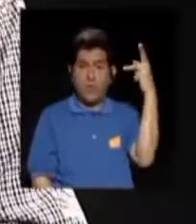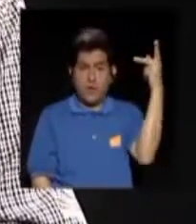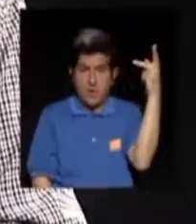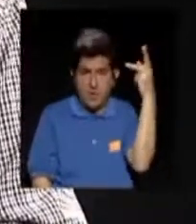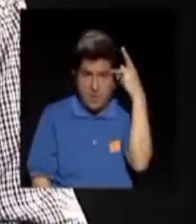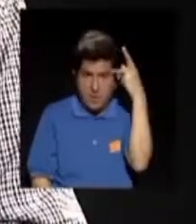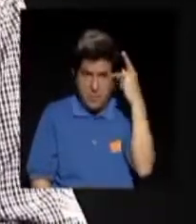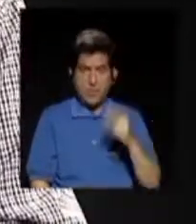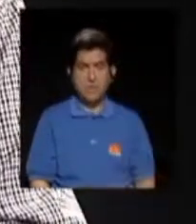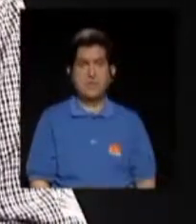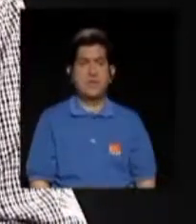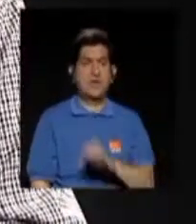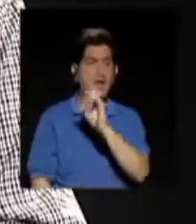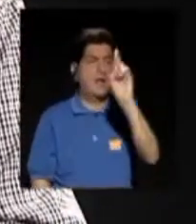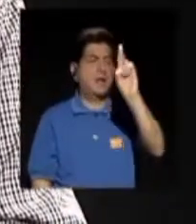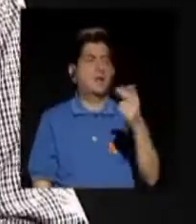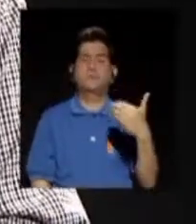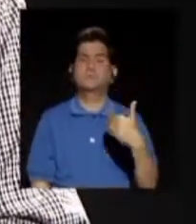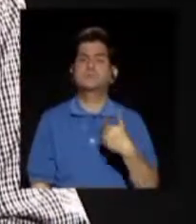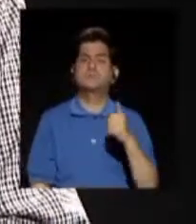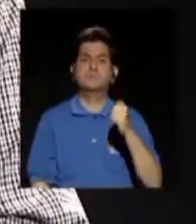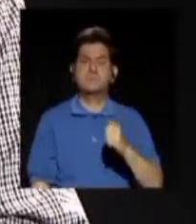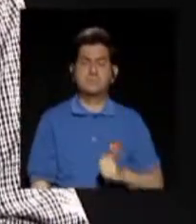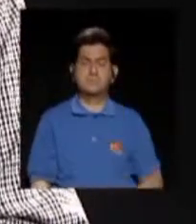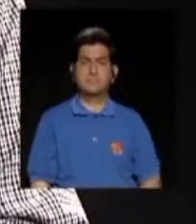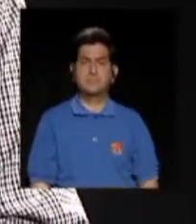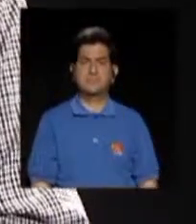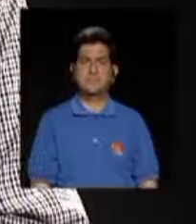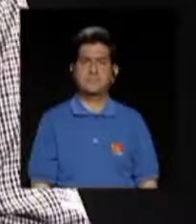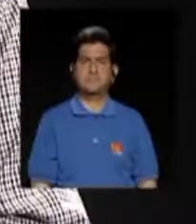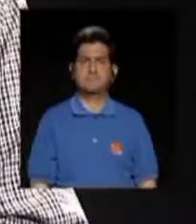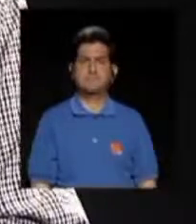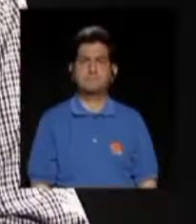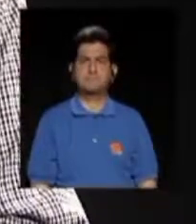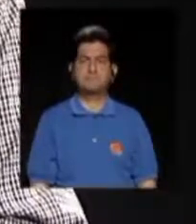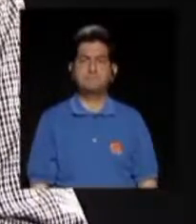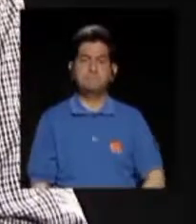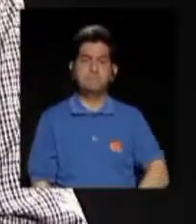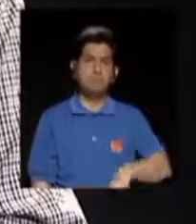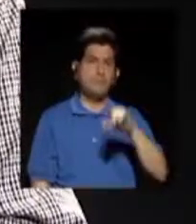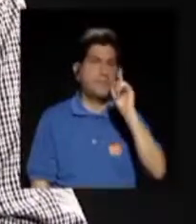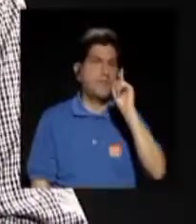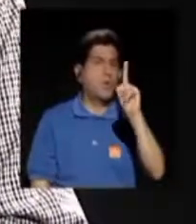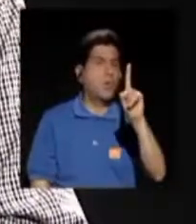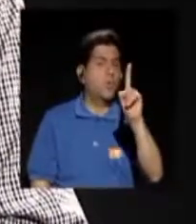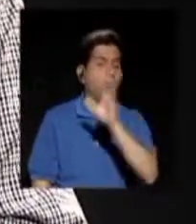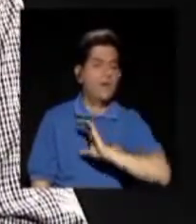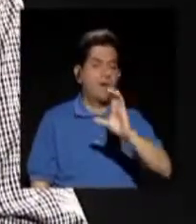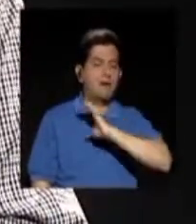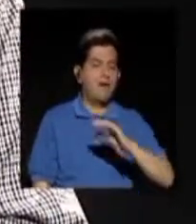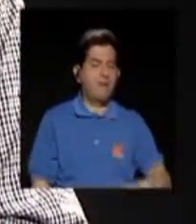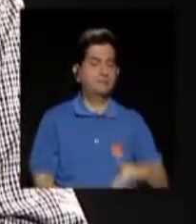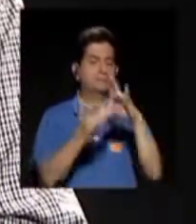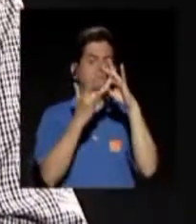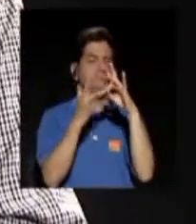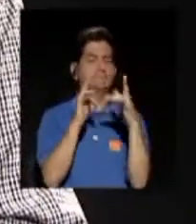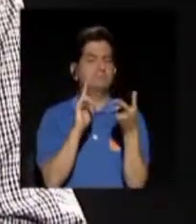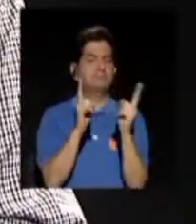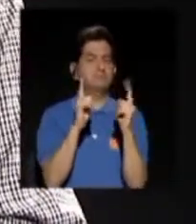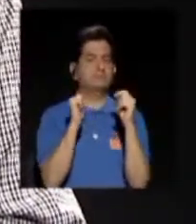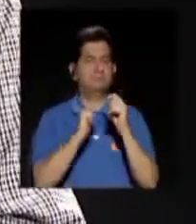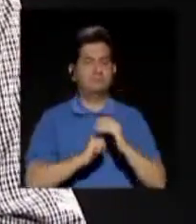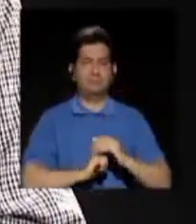política costarricense. Y bueno, una de esas particularidades tiene que ver